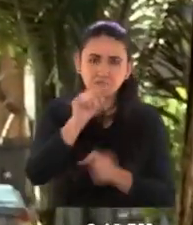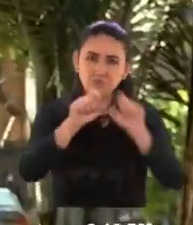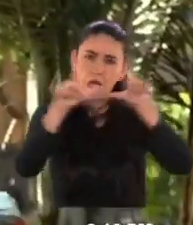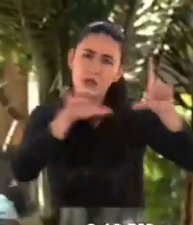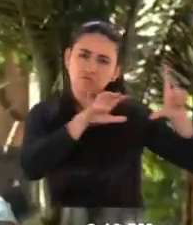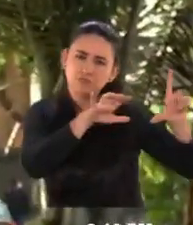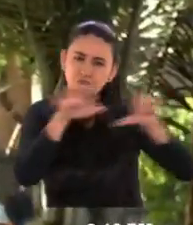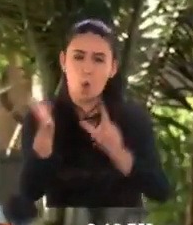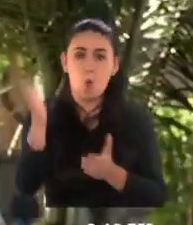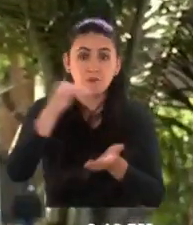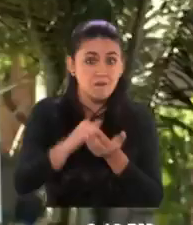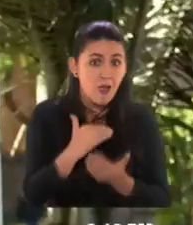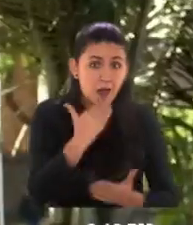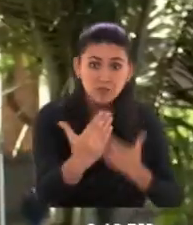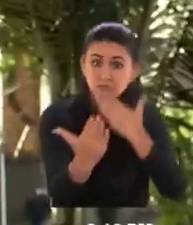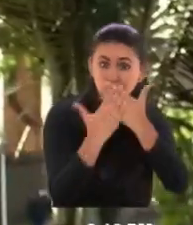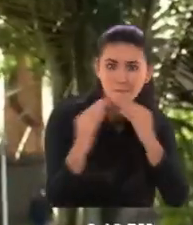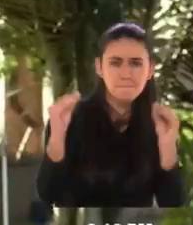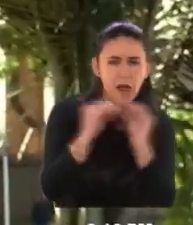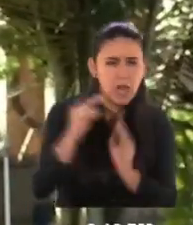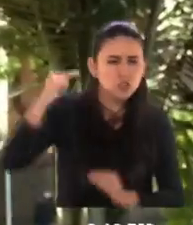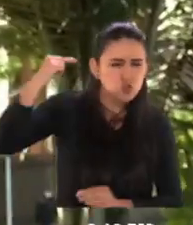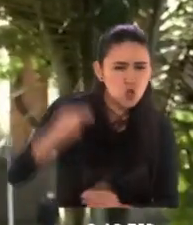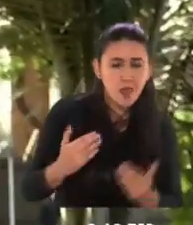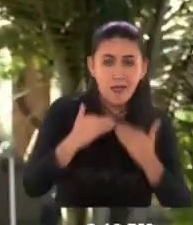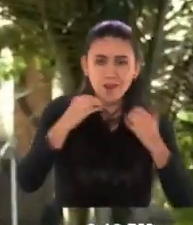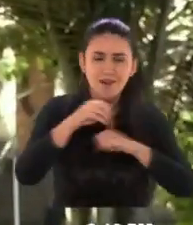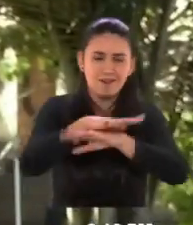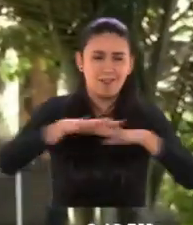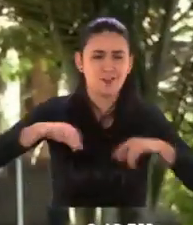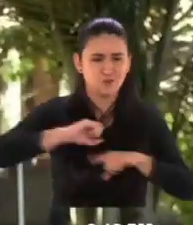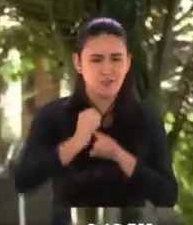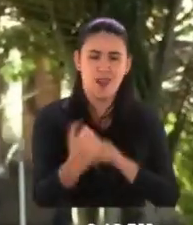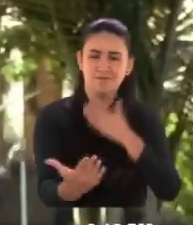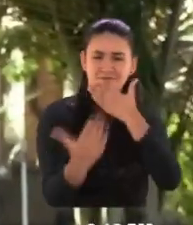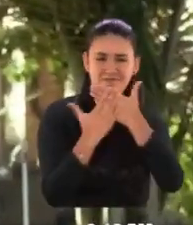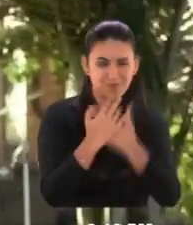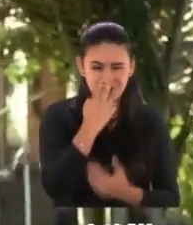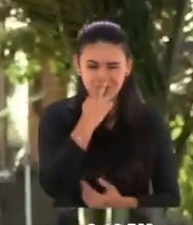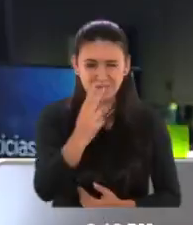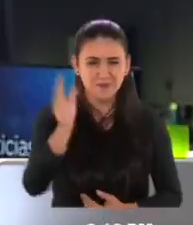compartan más relatos como estos a través de nuestras redes sociales nos vemos